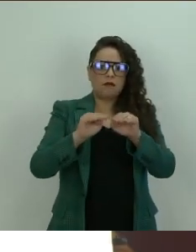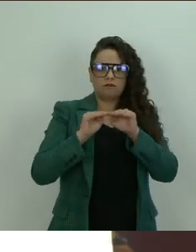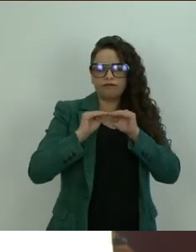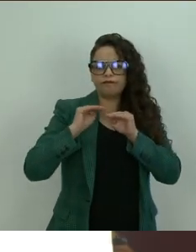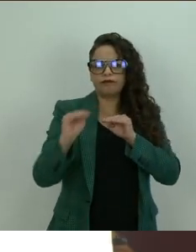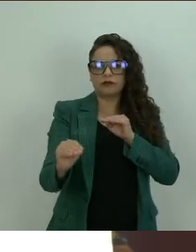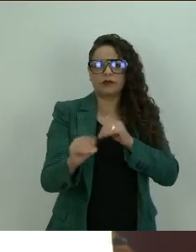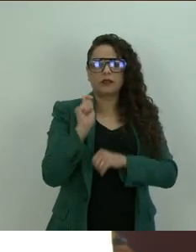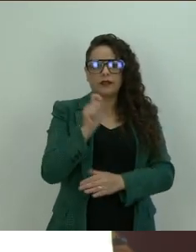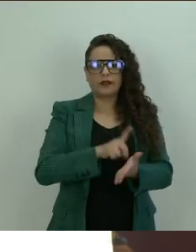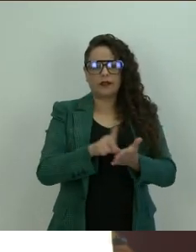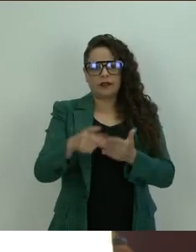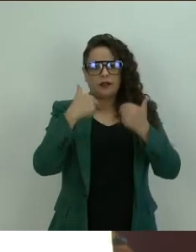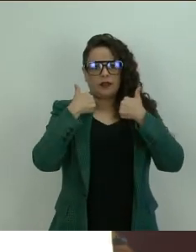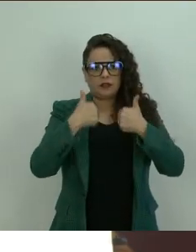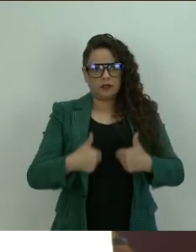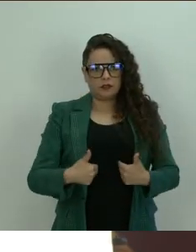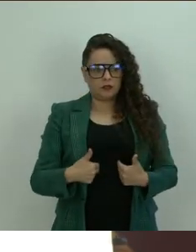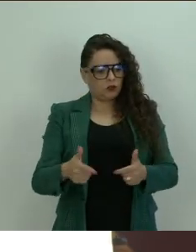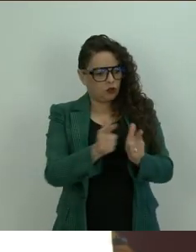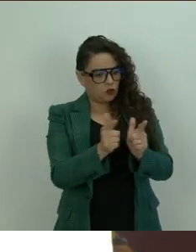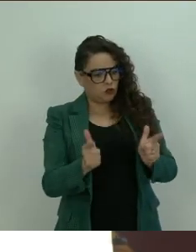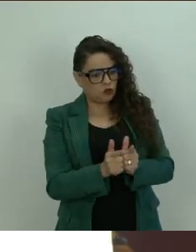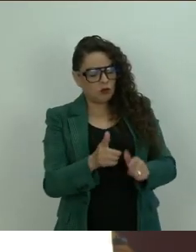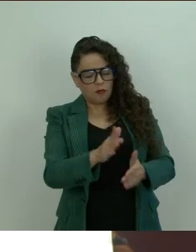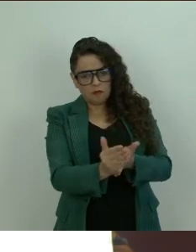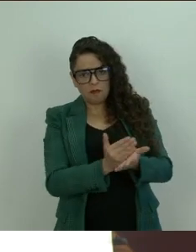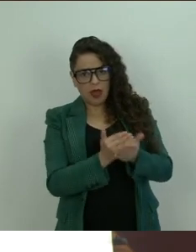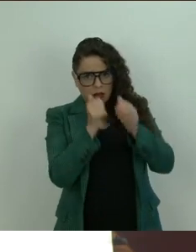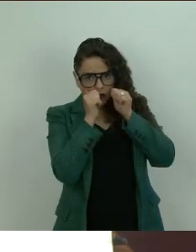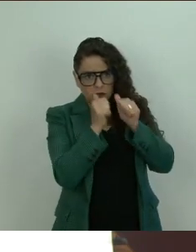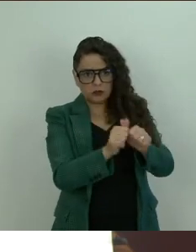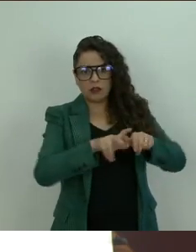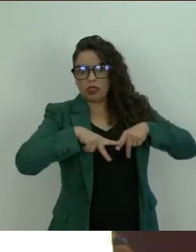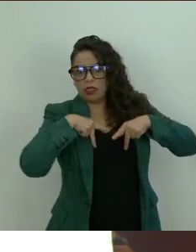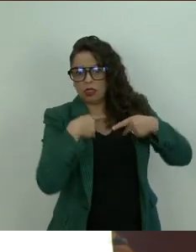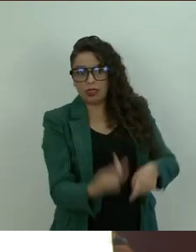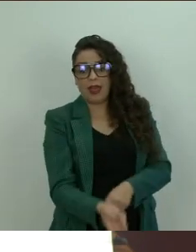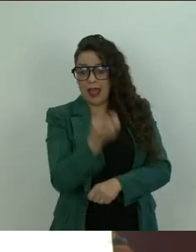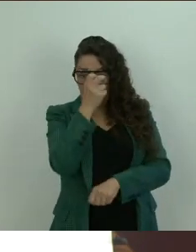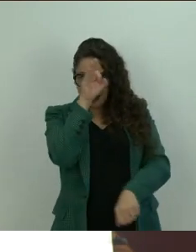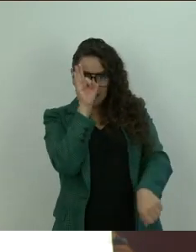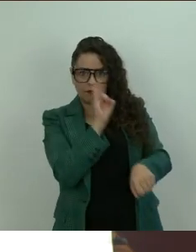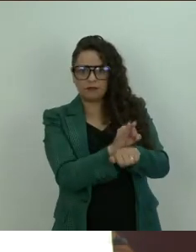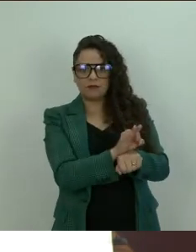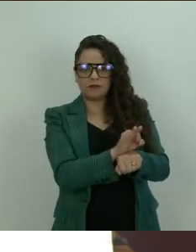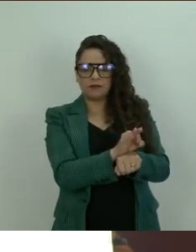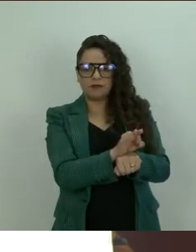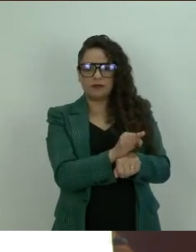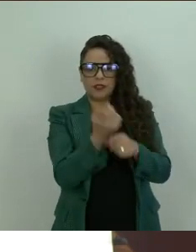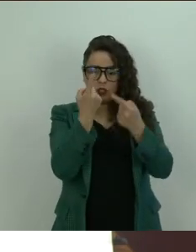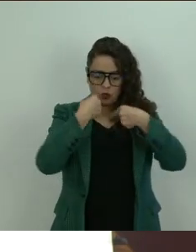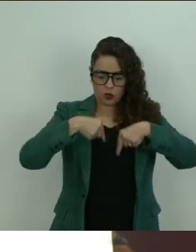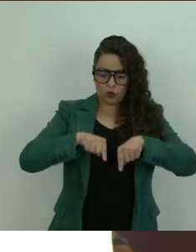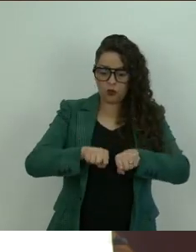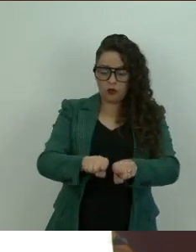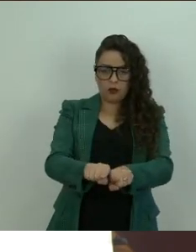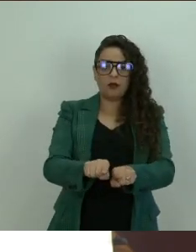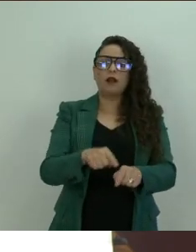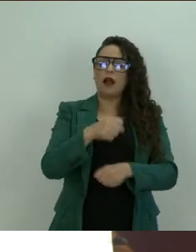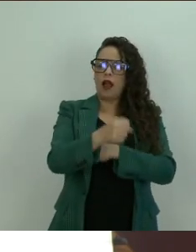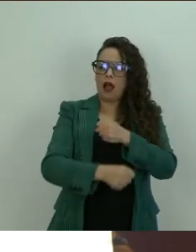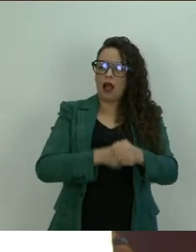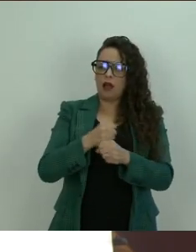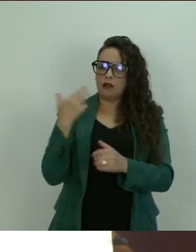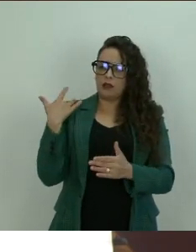poner un mayor énfasis en los grupos más desprotegidos de nuestra sociedad. De manera paralela o simultánea, en las últimas décadas, la influencia